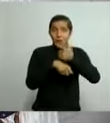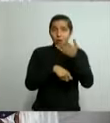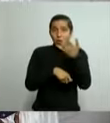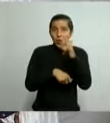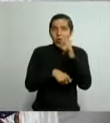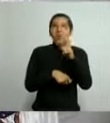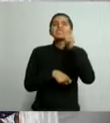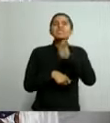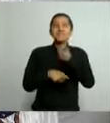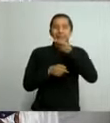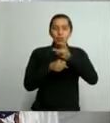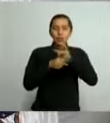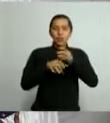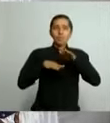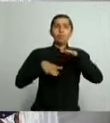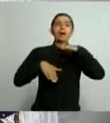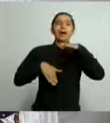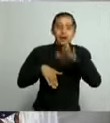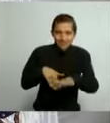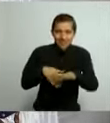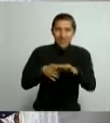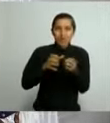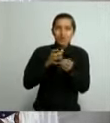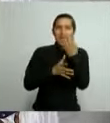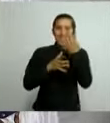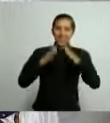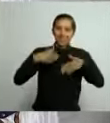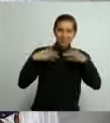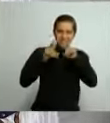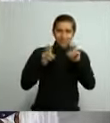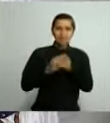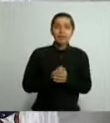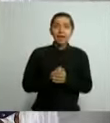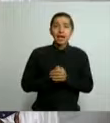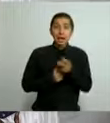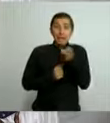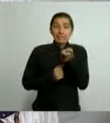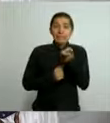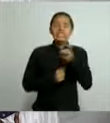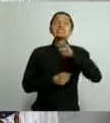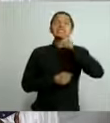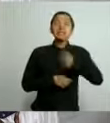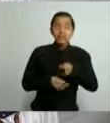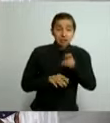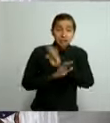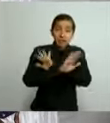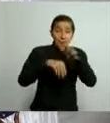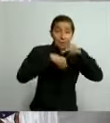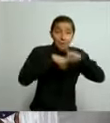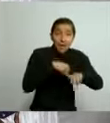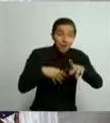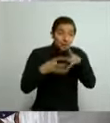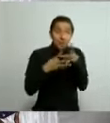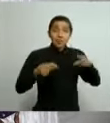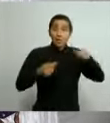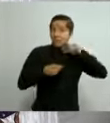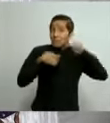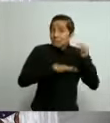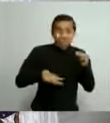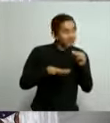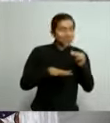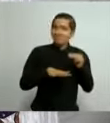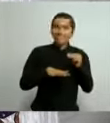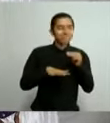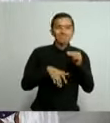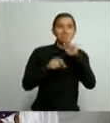de la nueva convivencia. Esto no quiere decir que el peligro se haya ido de Michoacán, ni que los contagios